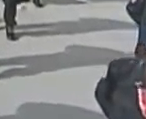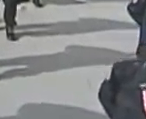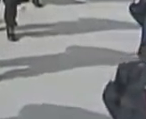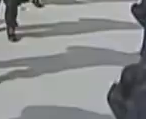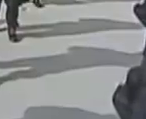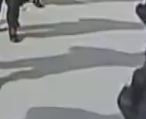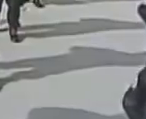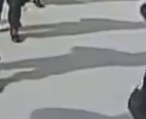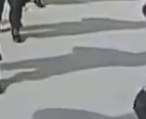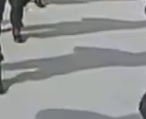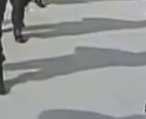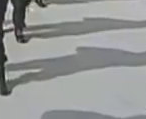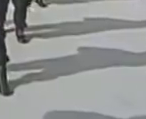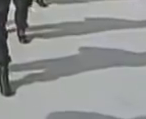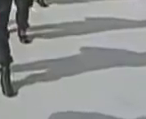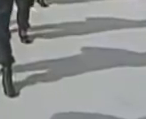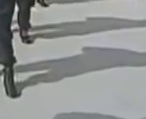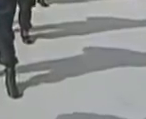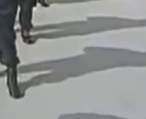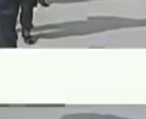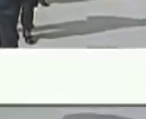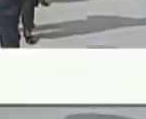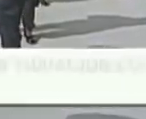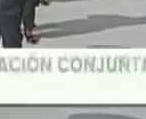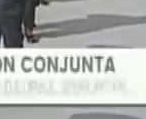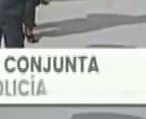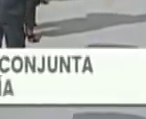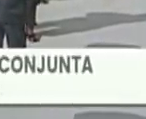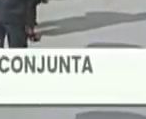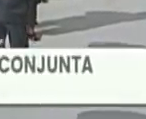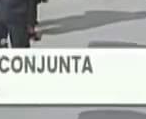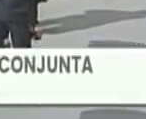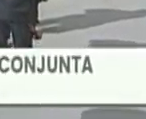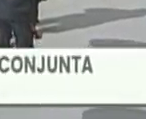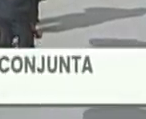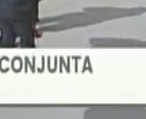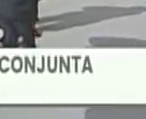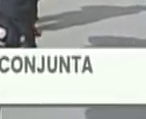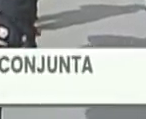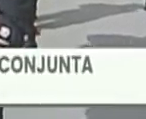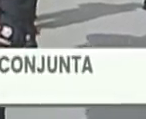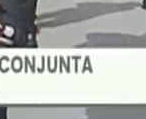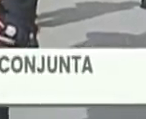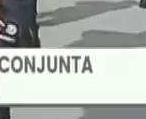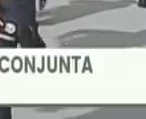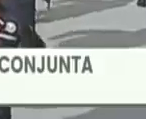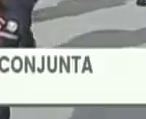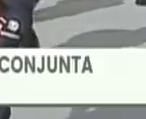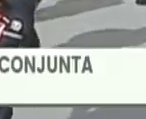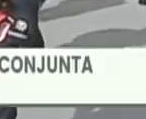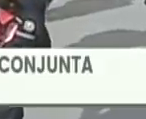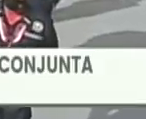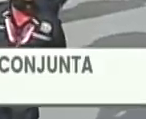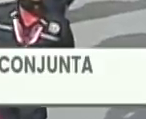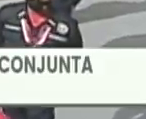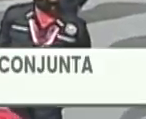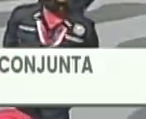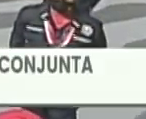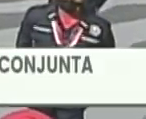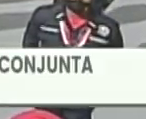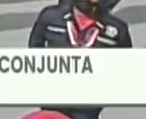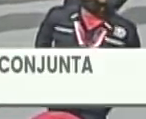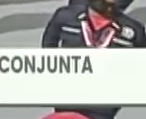Públicas y Servicios y ministro del Poder Popular para Relaciones Interiores, Justicia y Paz. ¡Atención! ¡Fire!